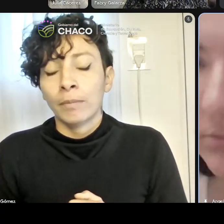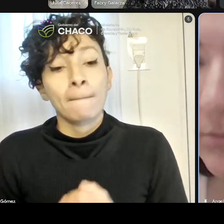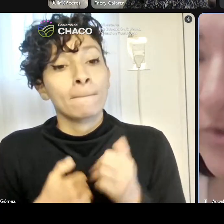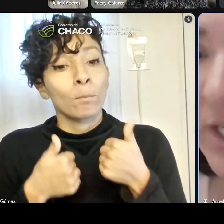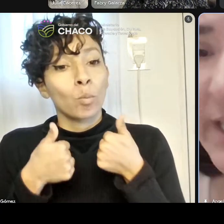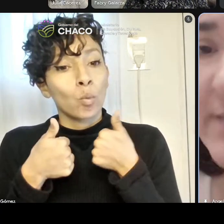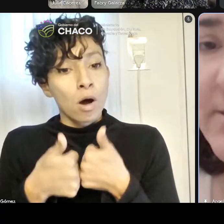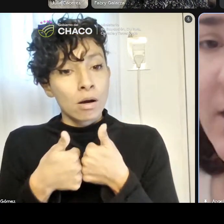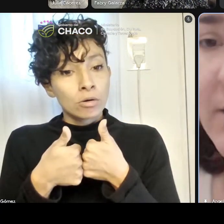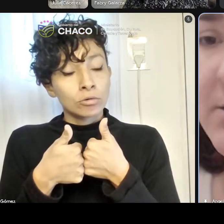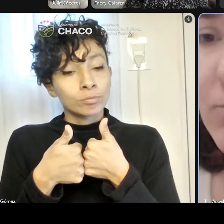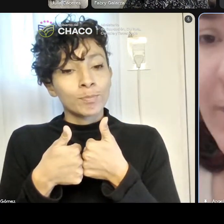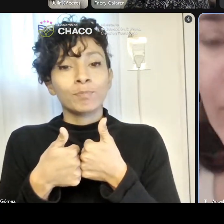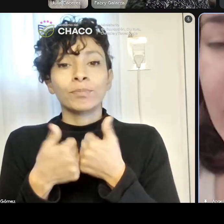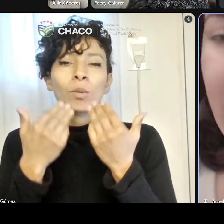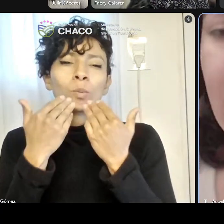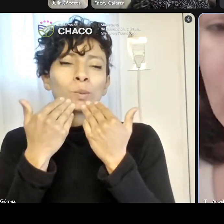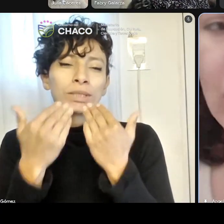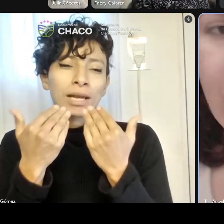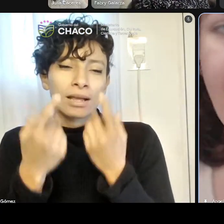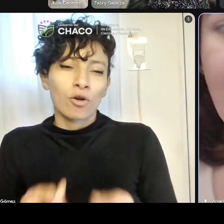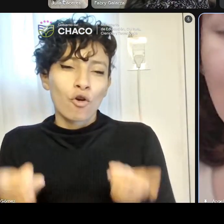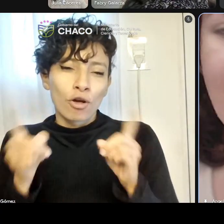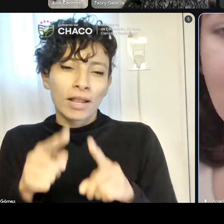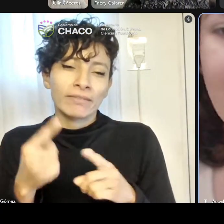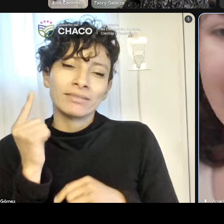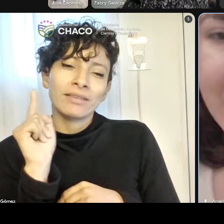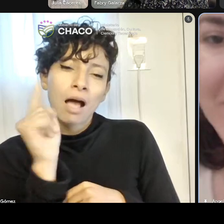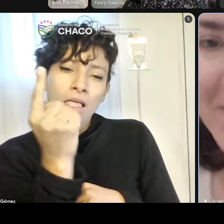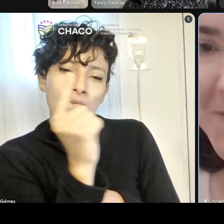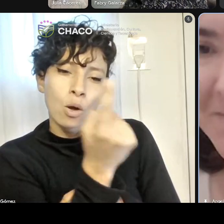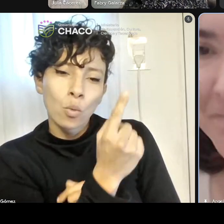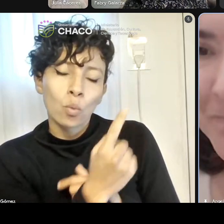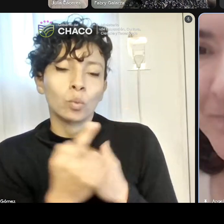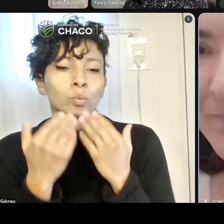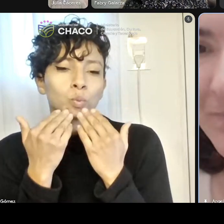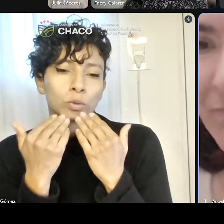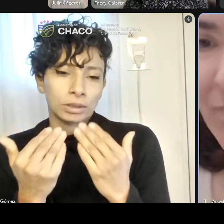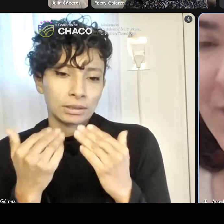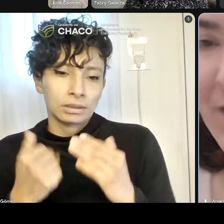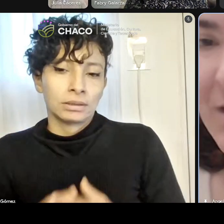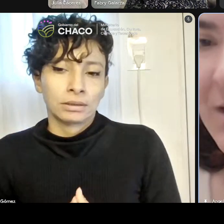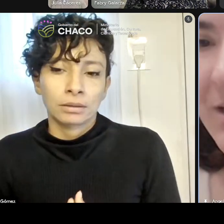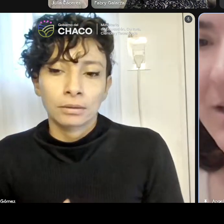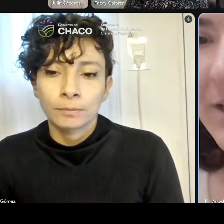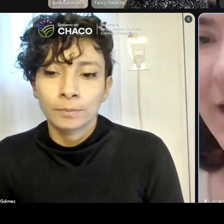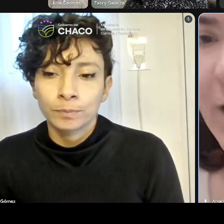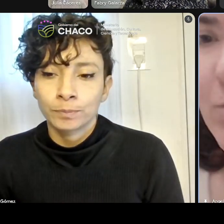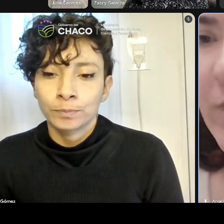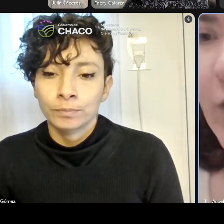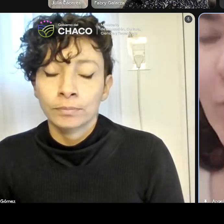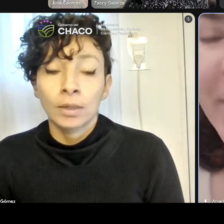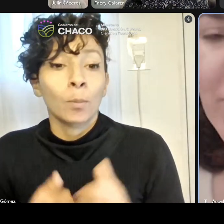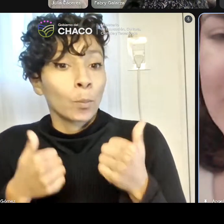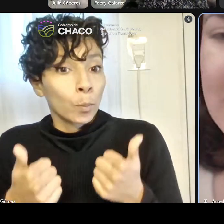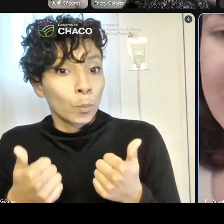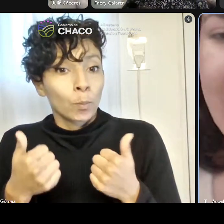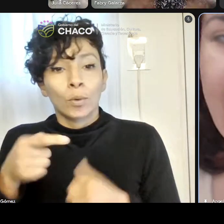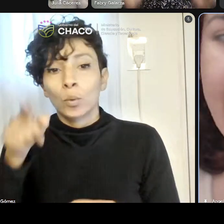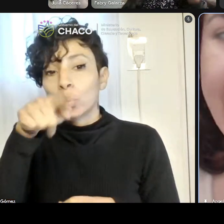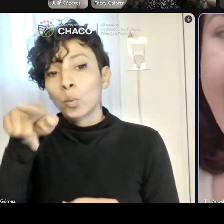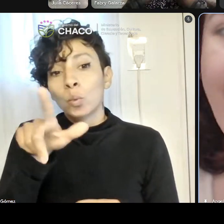Bueno, muchas gracias de nuevo a cada una de ustedes. Que tengan un buen